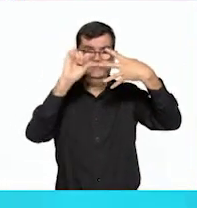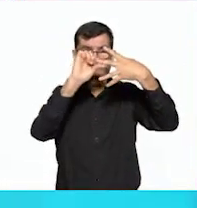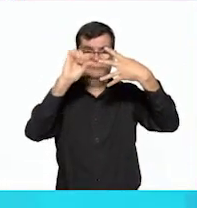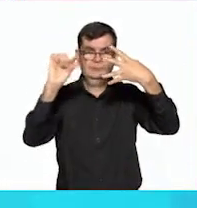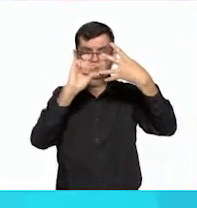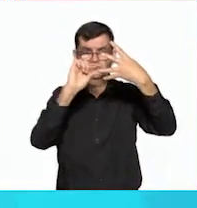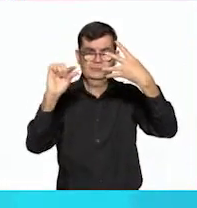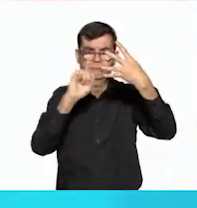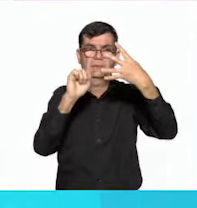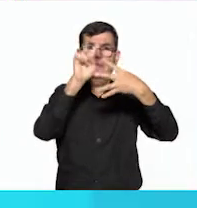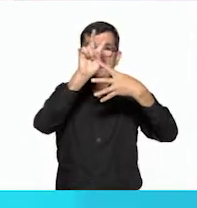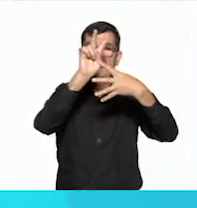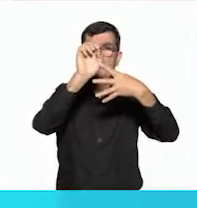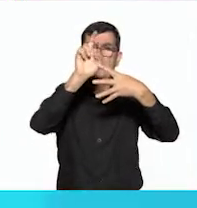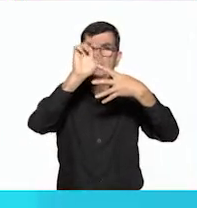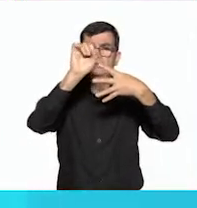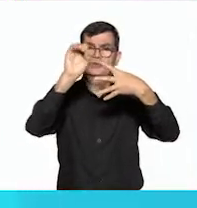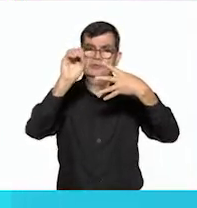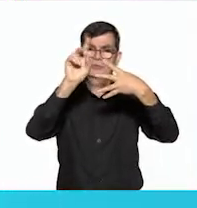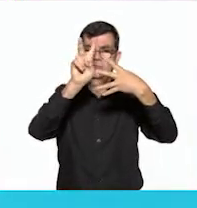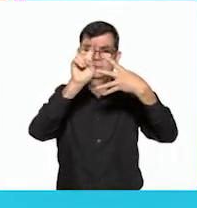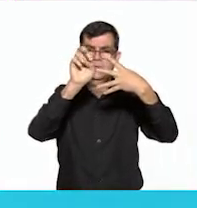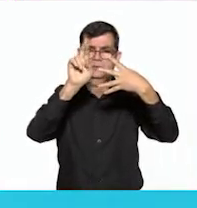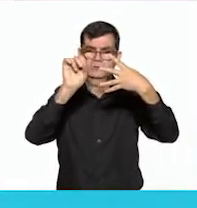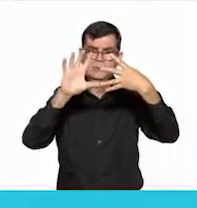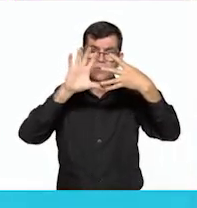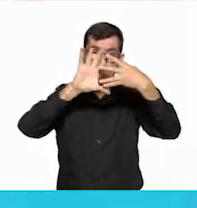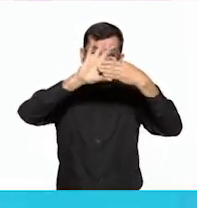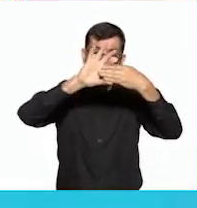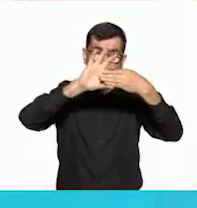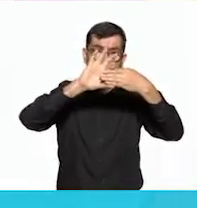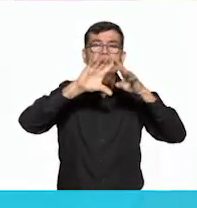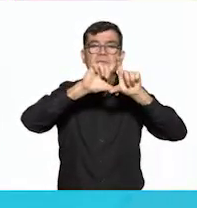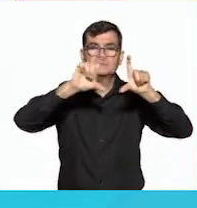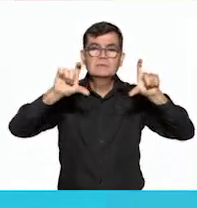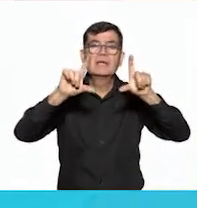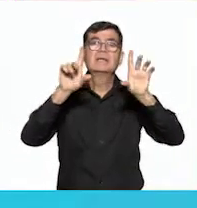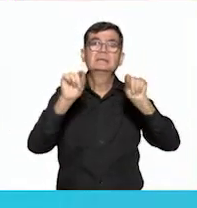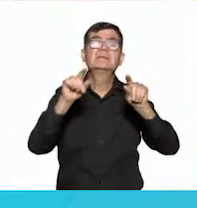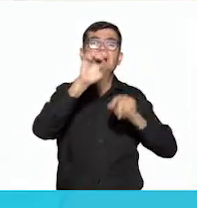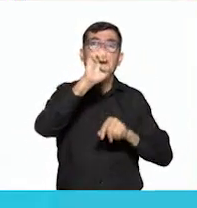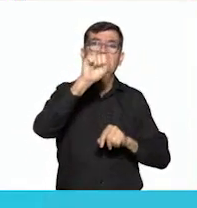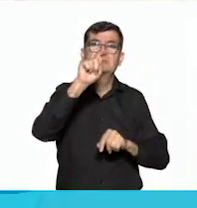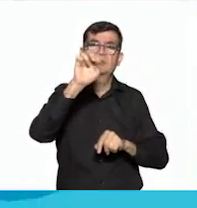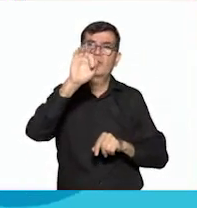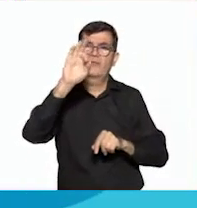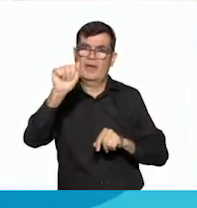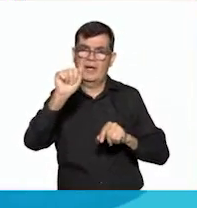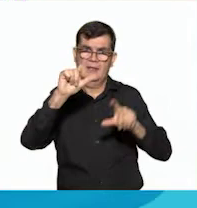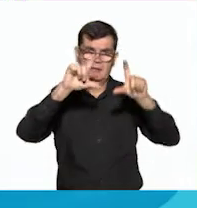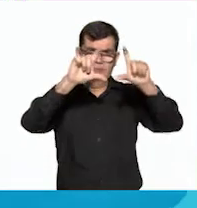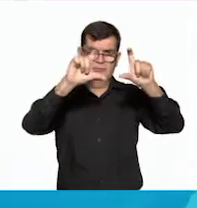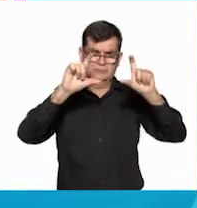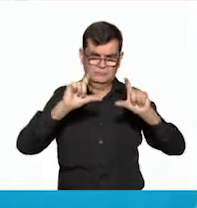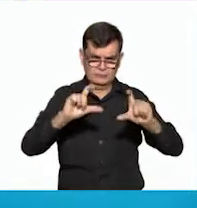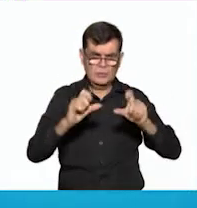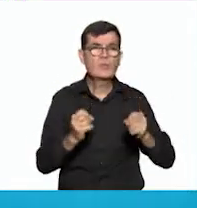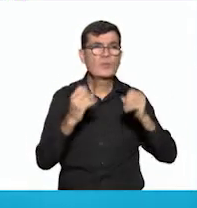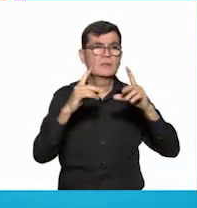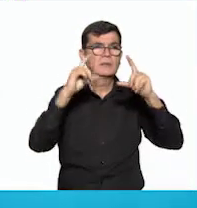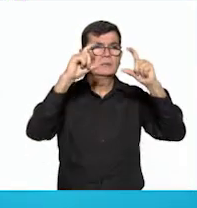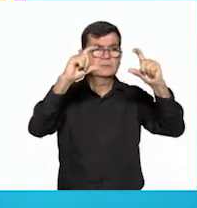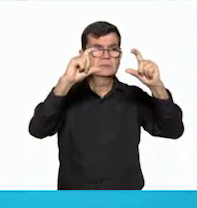Y esos versos hacen una estrofa. Entonces, ¿cuántas estrofas tenemos ahí, Ale? Entonces tenemos